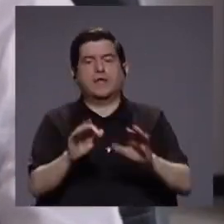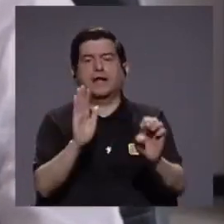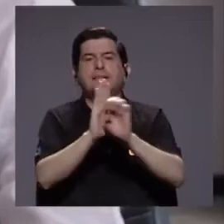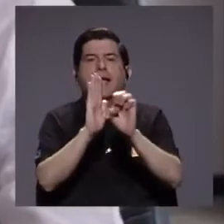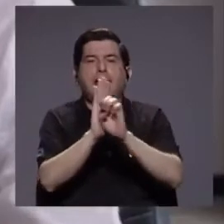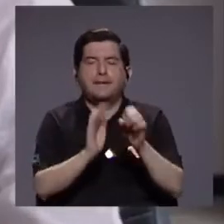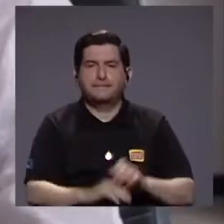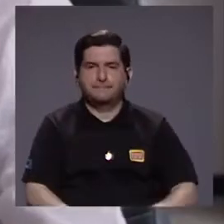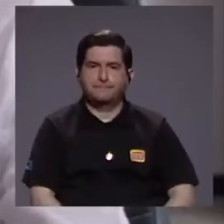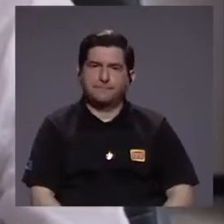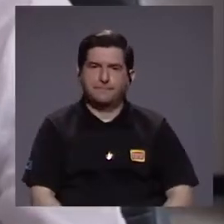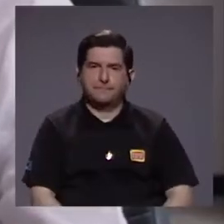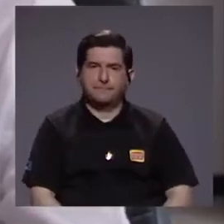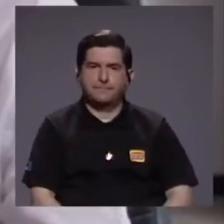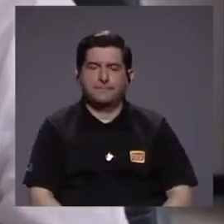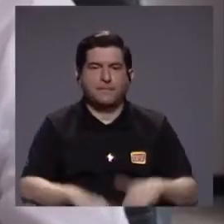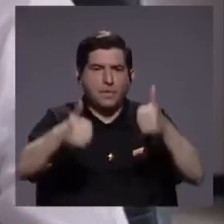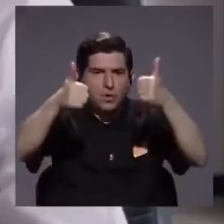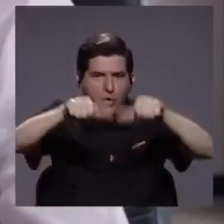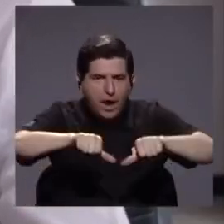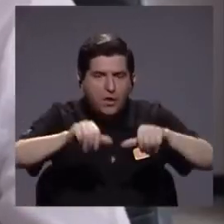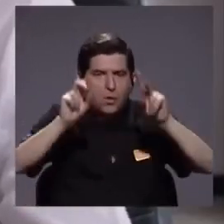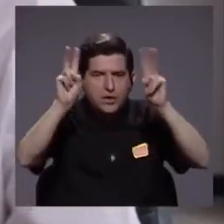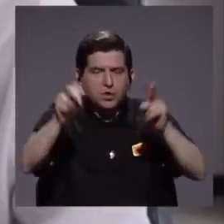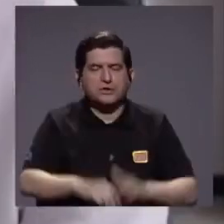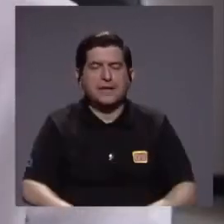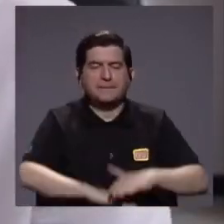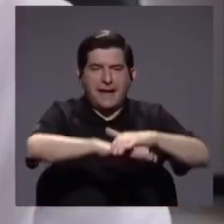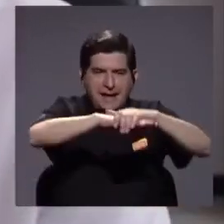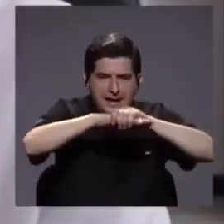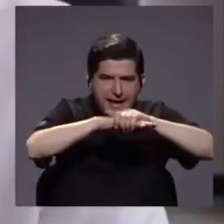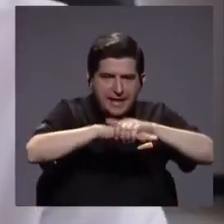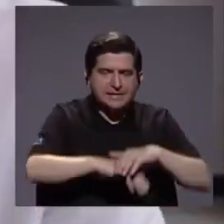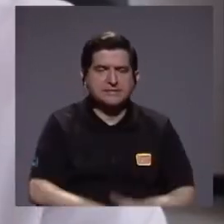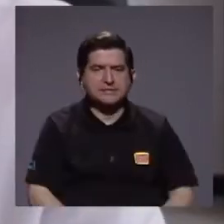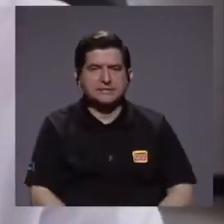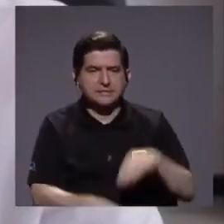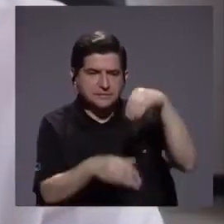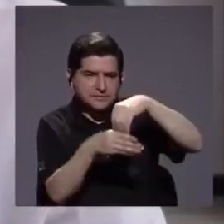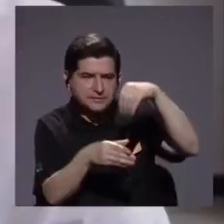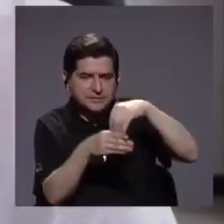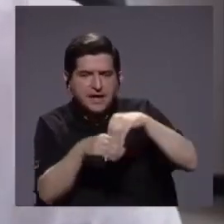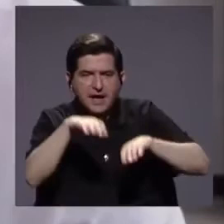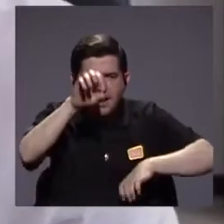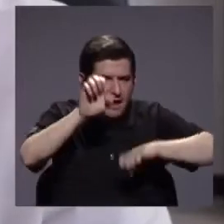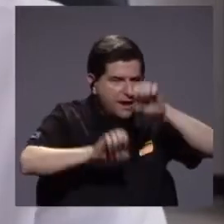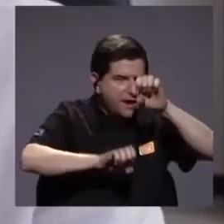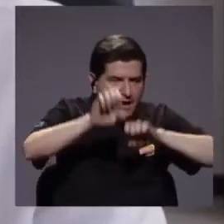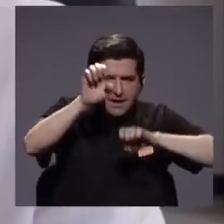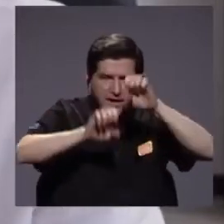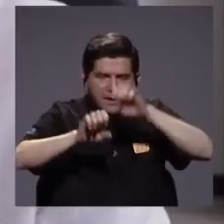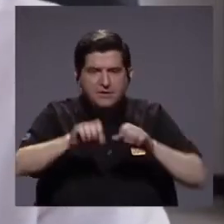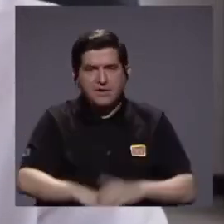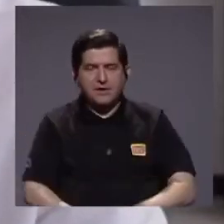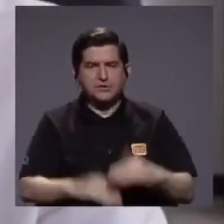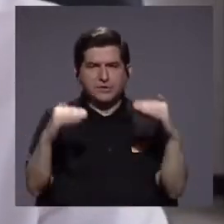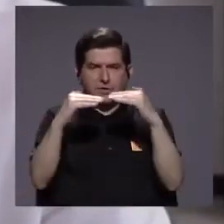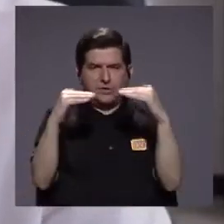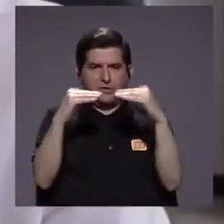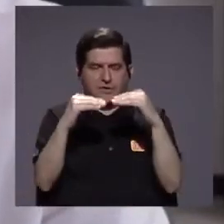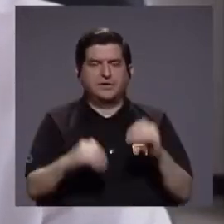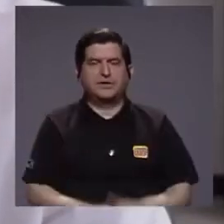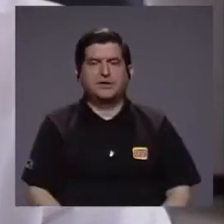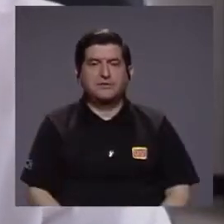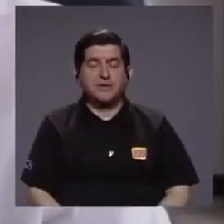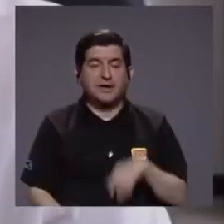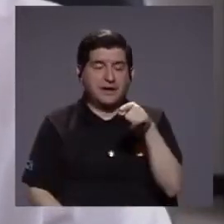ejemplo, al convenio con el tema del inglés, también el aporte para la evaluación y la nivelación, en este caso,